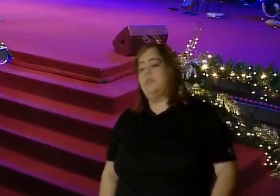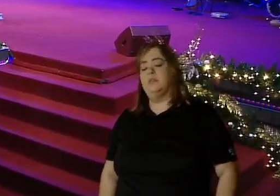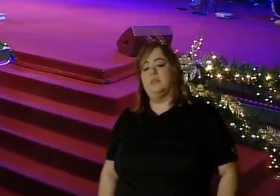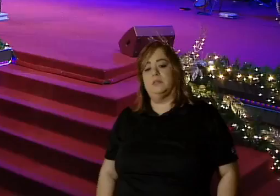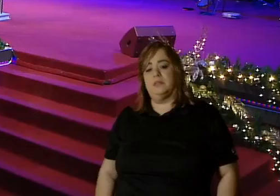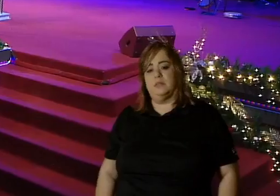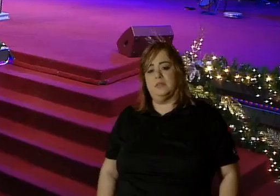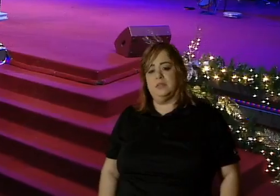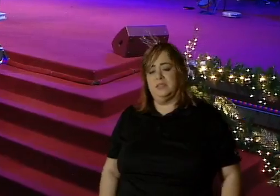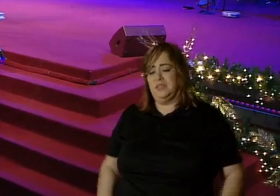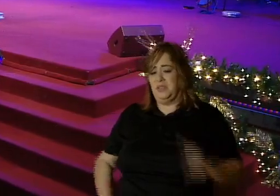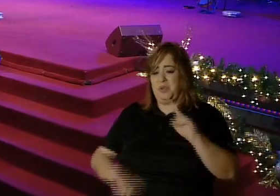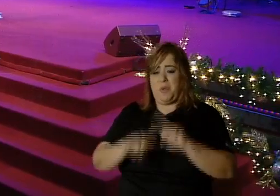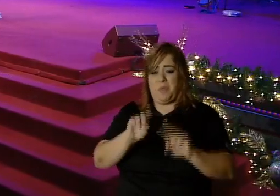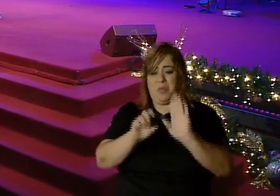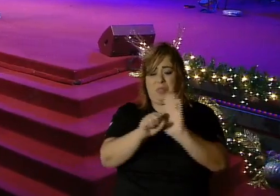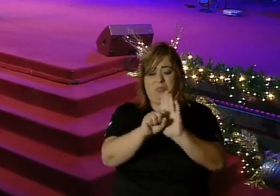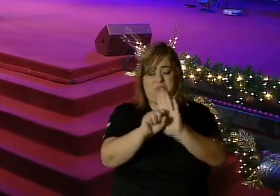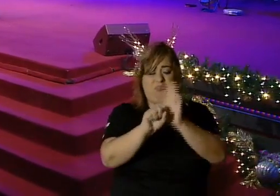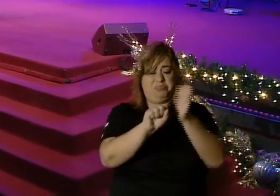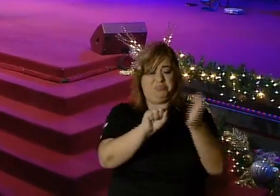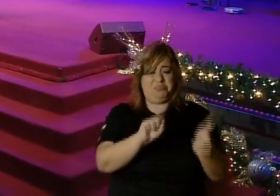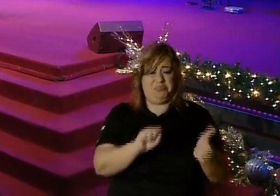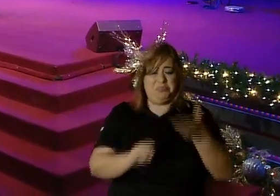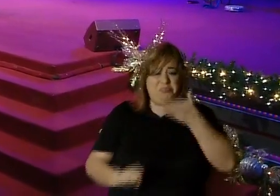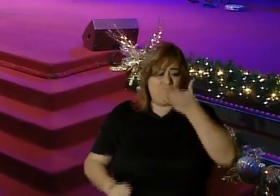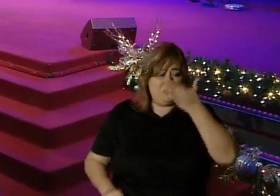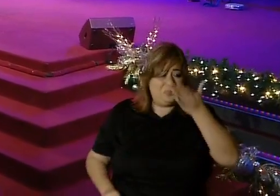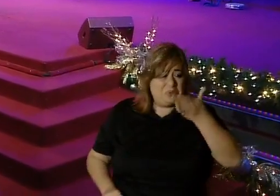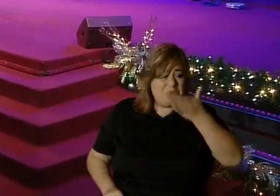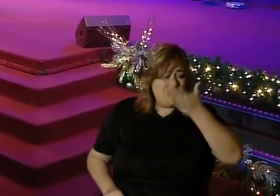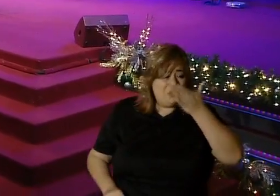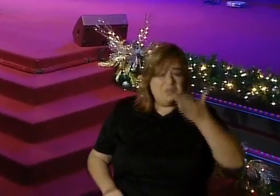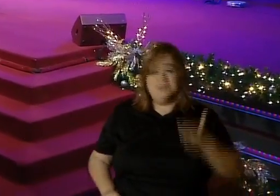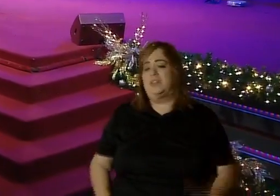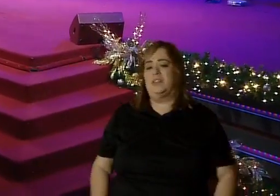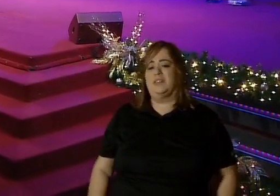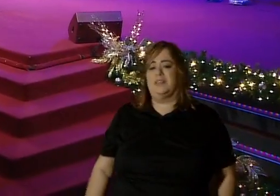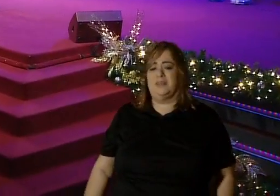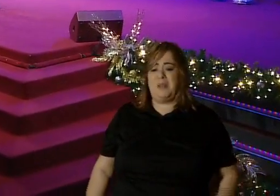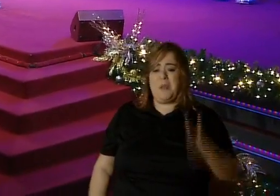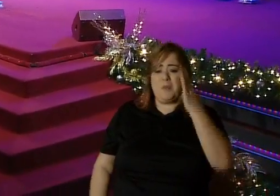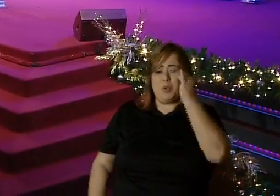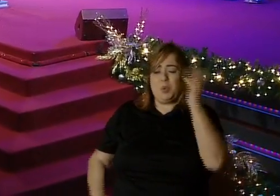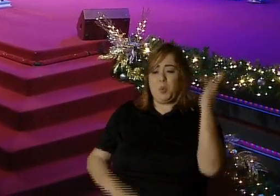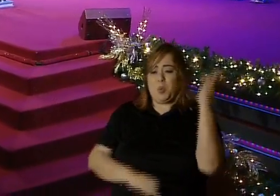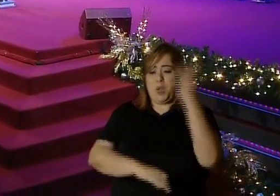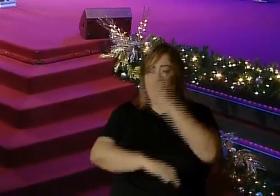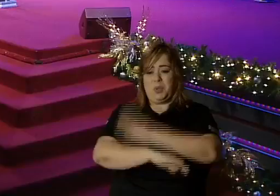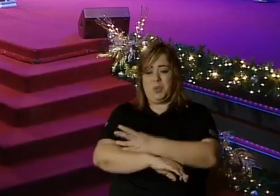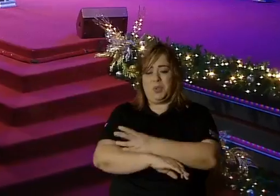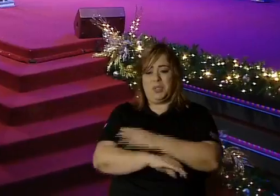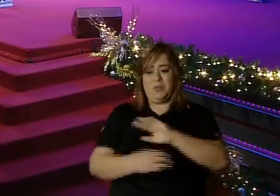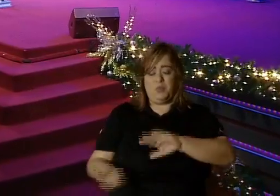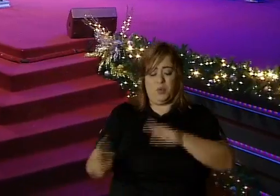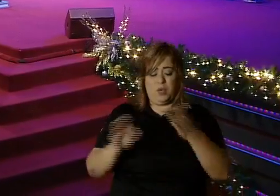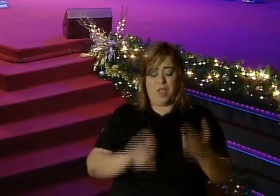Aquí no se puede abrir esa piedra porque esta cosa está mala. Él hiede porque ya es de 4 días. Jesús le